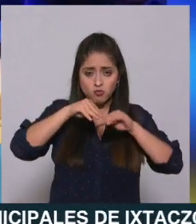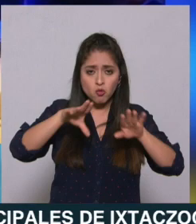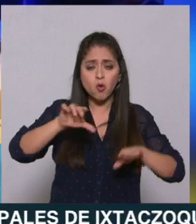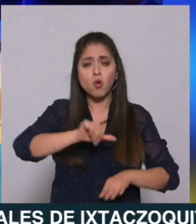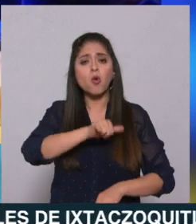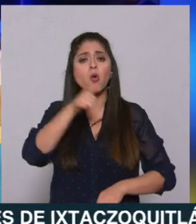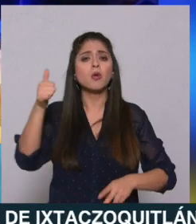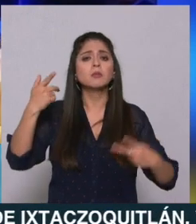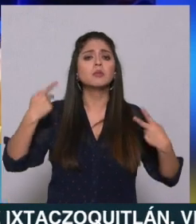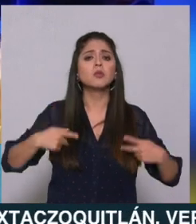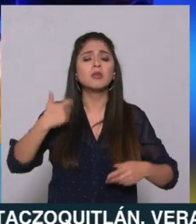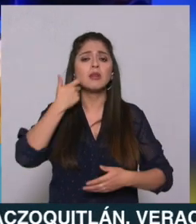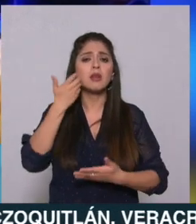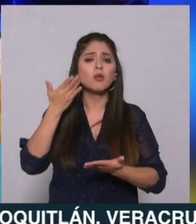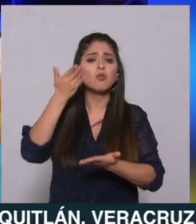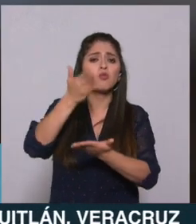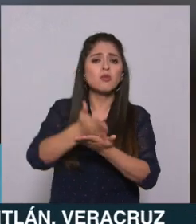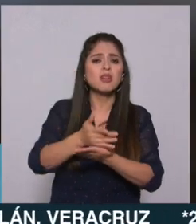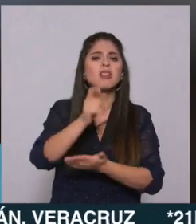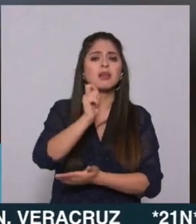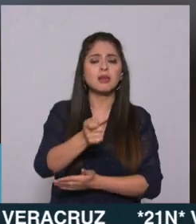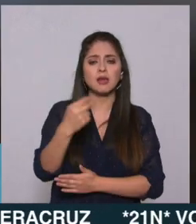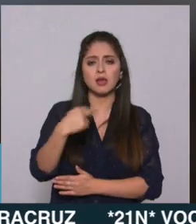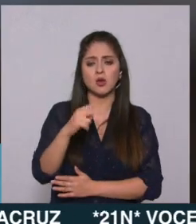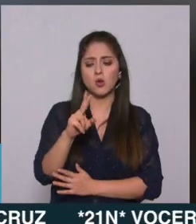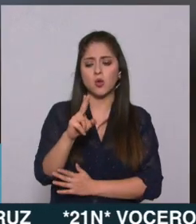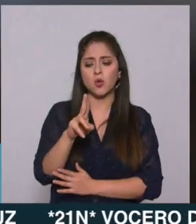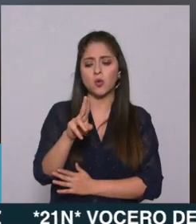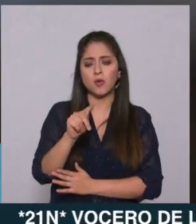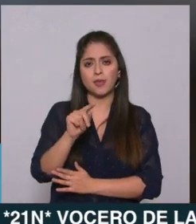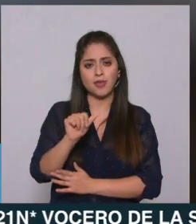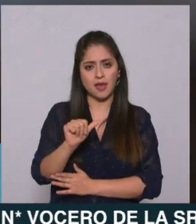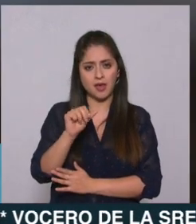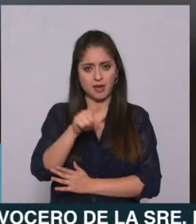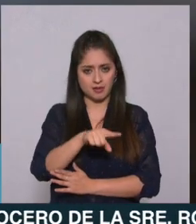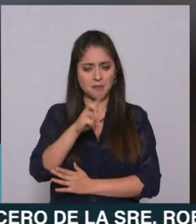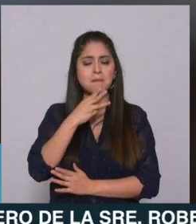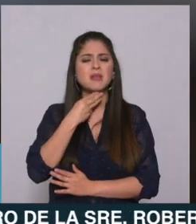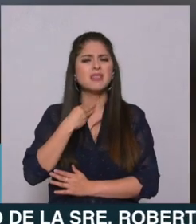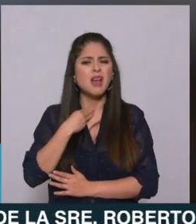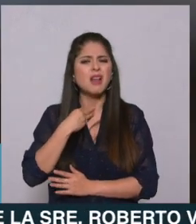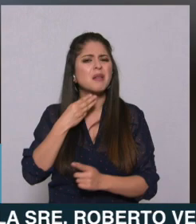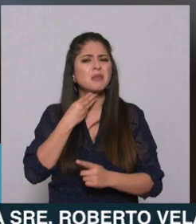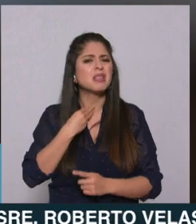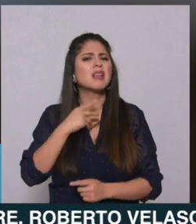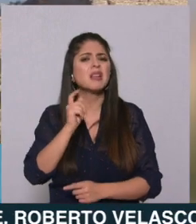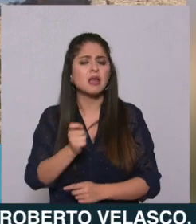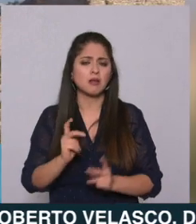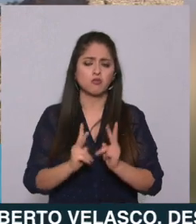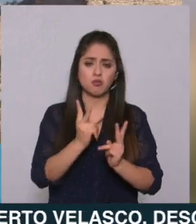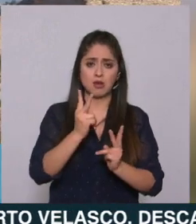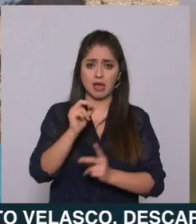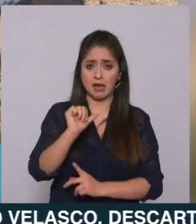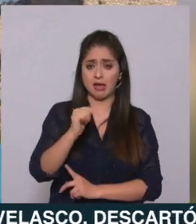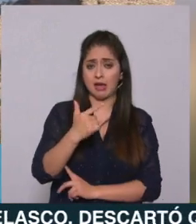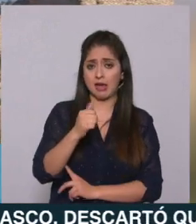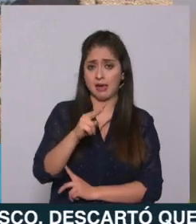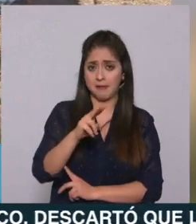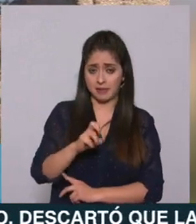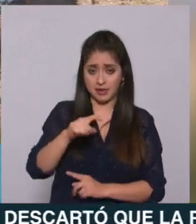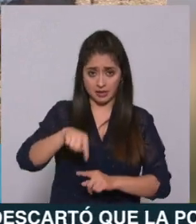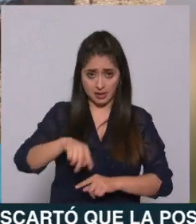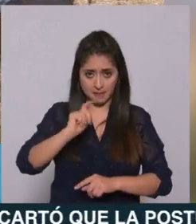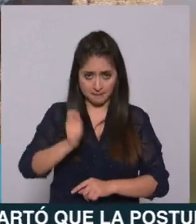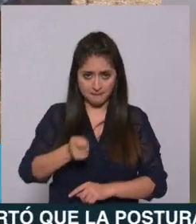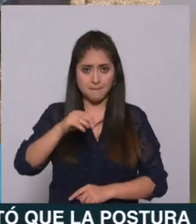llegar a probarlo a través de una ruta, la ruta del mezcal. ¿Qué tenemos de significativo con nuestro mezcal? Pues el agave que tenemos, el maguey que